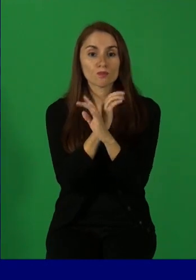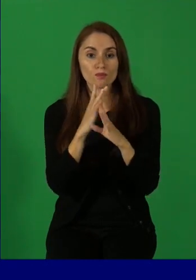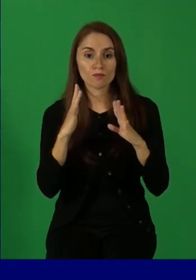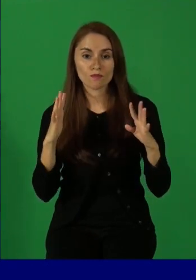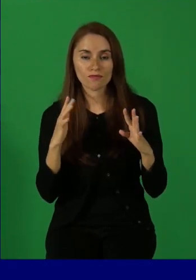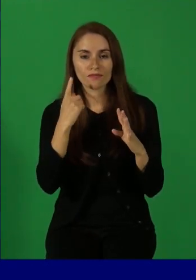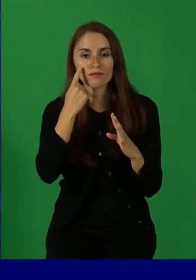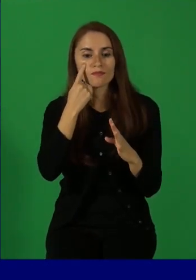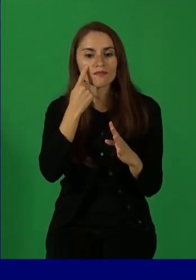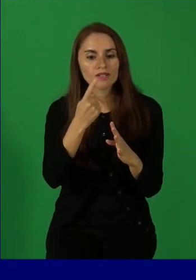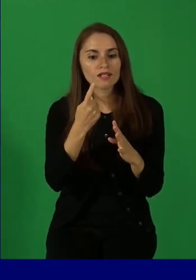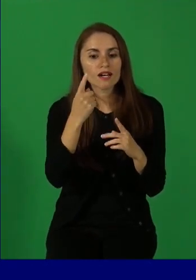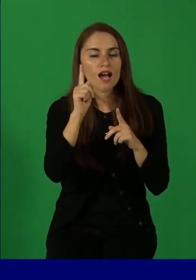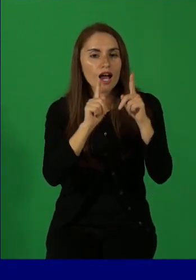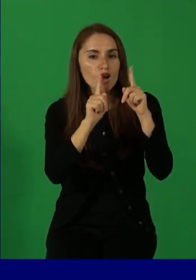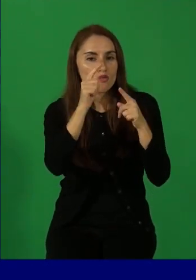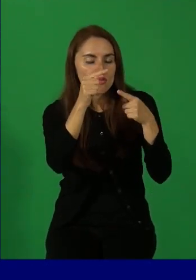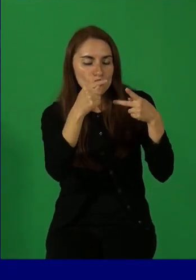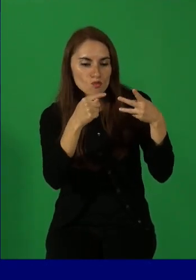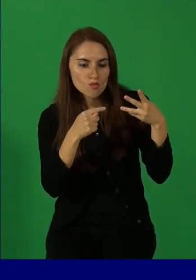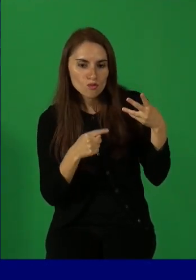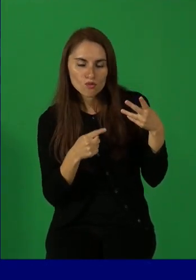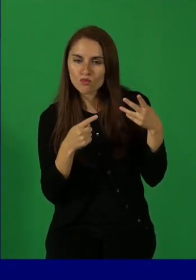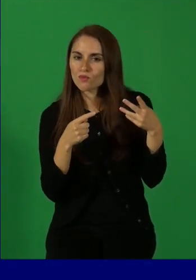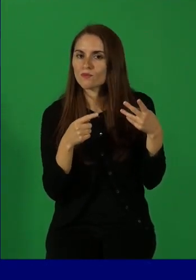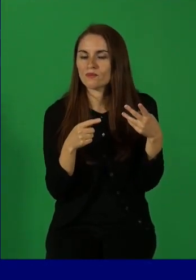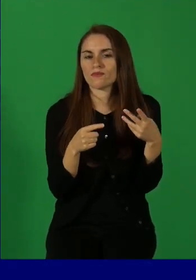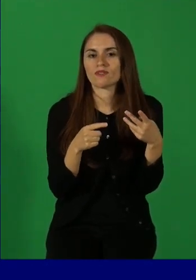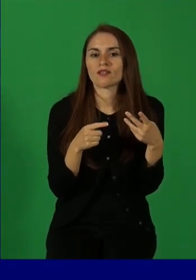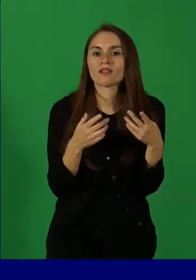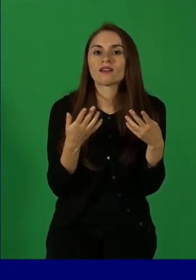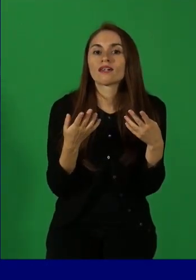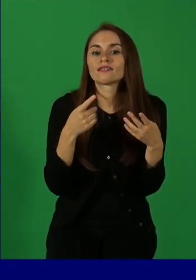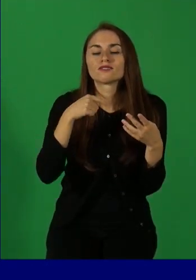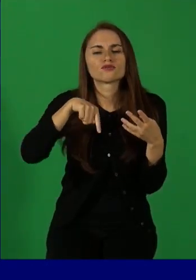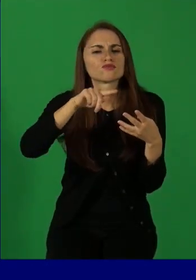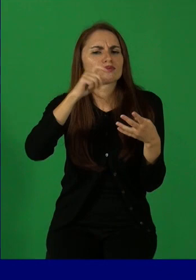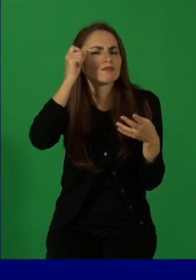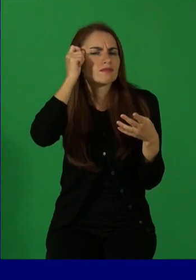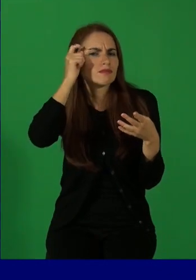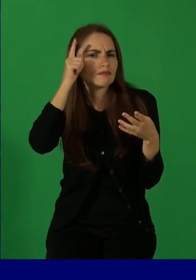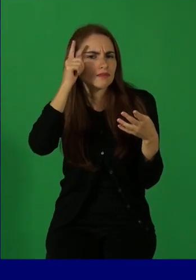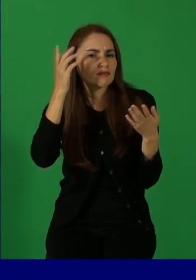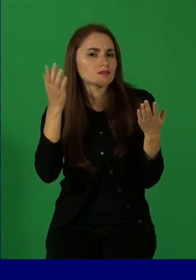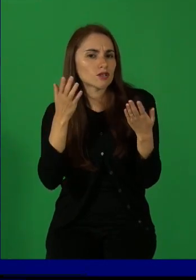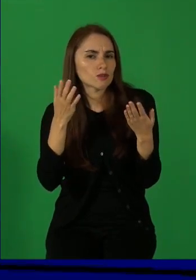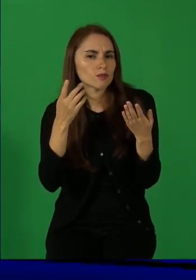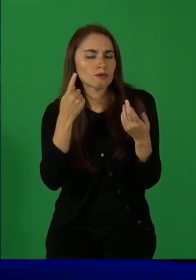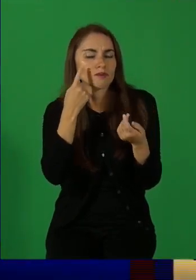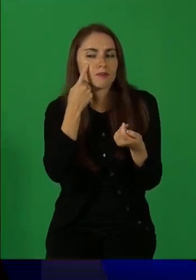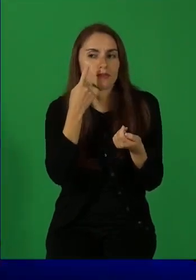con particularidades que solamente podemos entenderlas de esta forma.